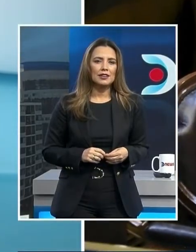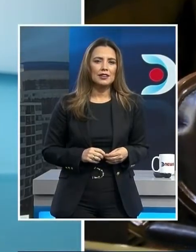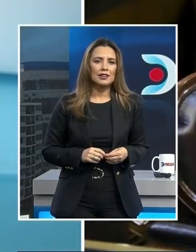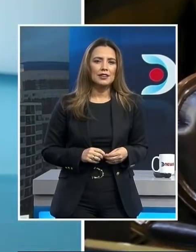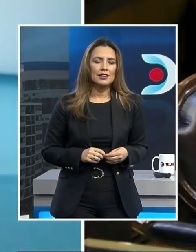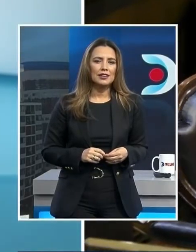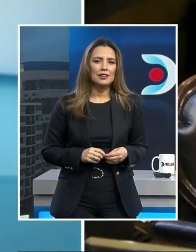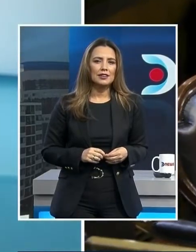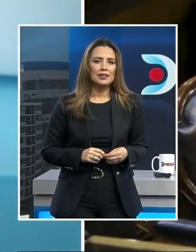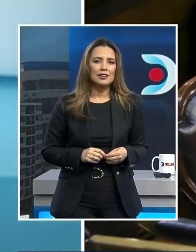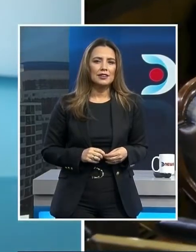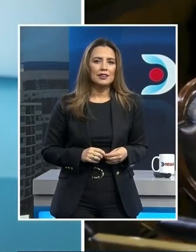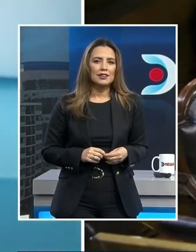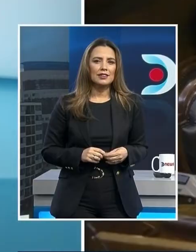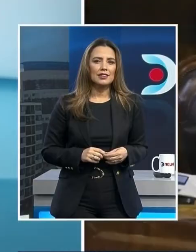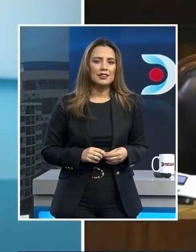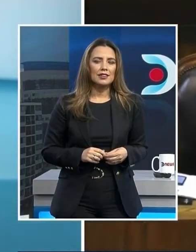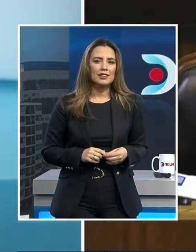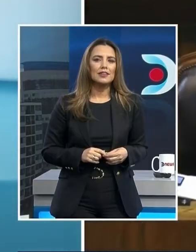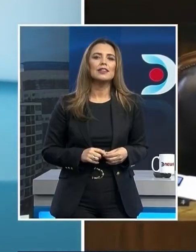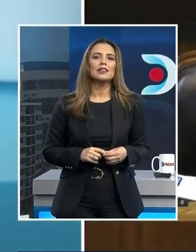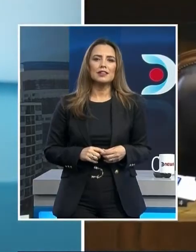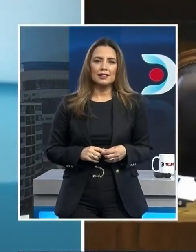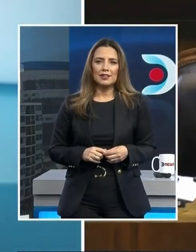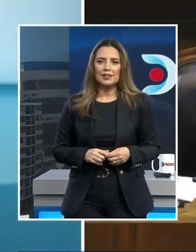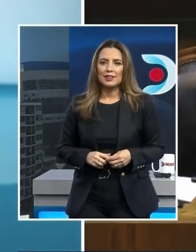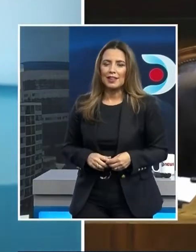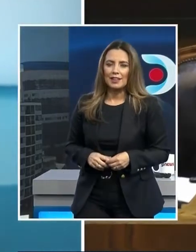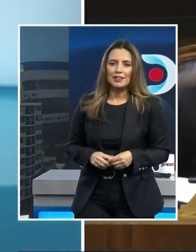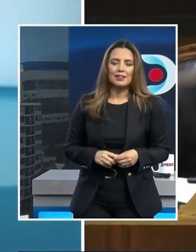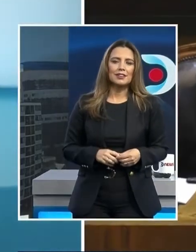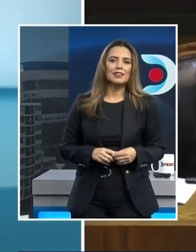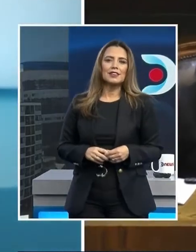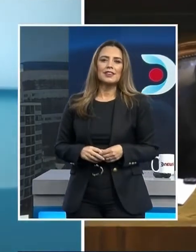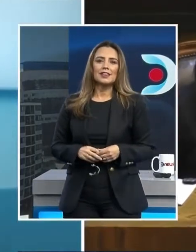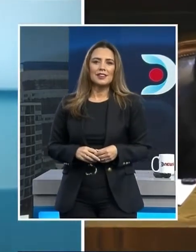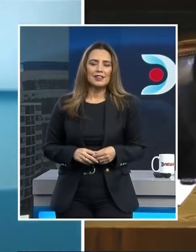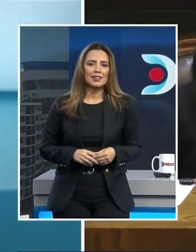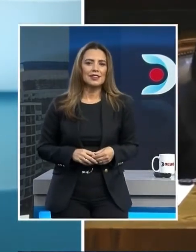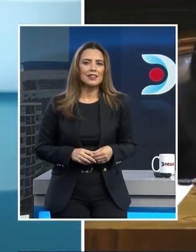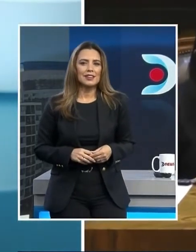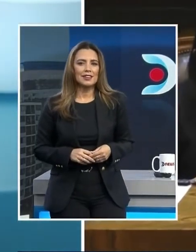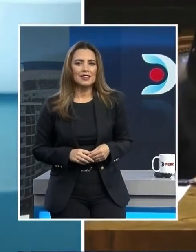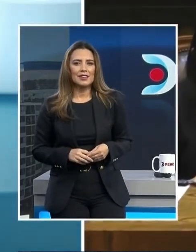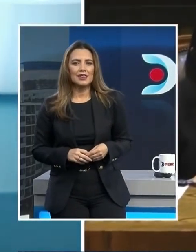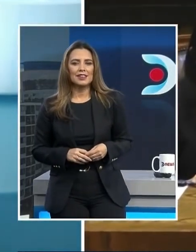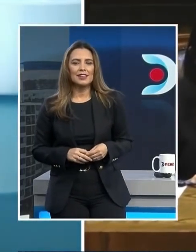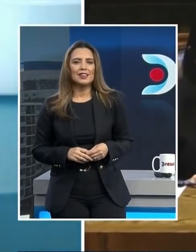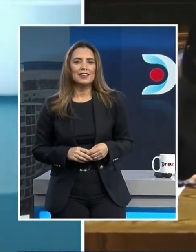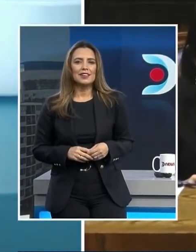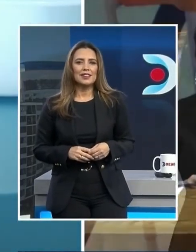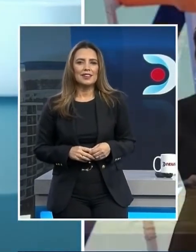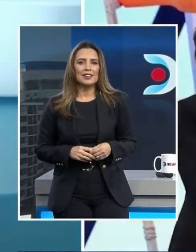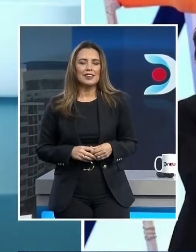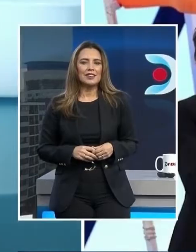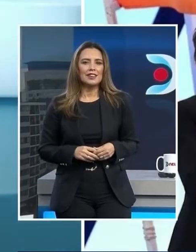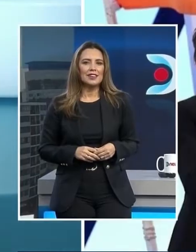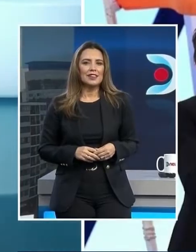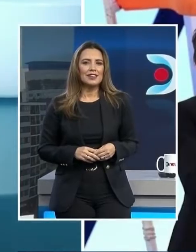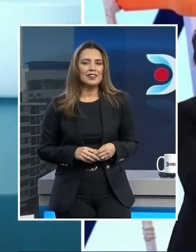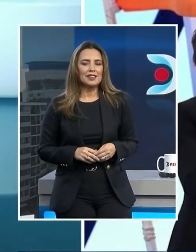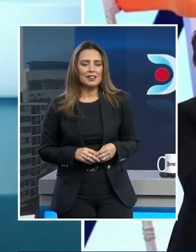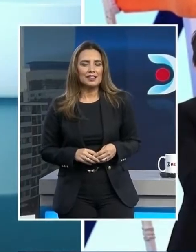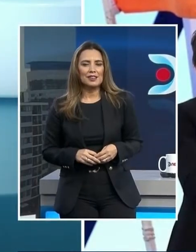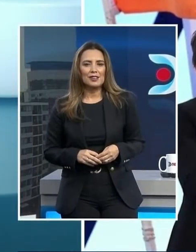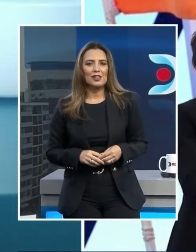Toá pudiera tener más fuerza en el gobierno para llevar adelante políticas fuertes en contra de la delincuencia, porque hasta el momento ha sido un